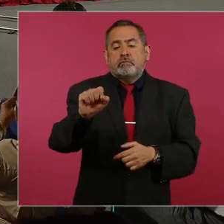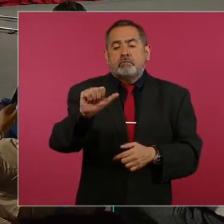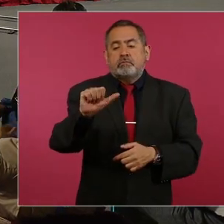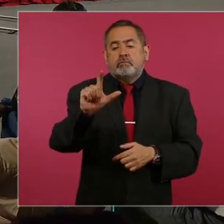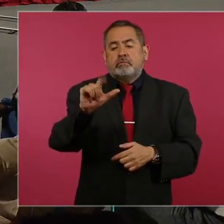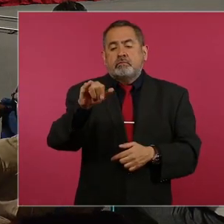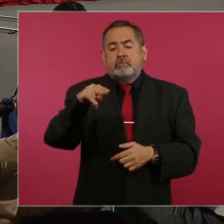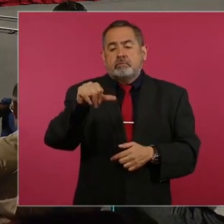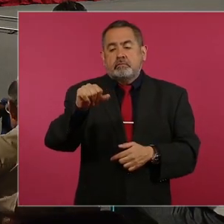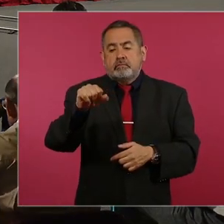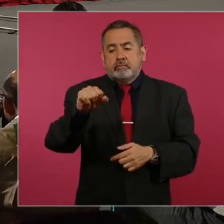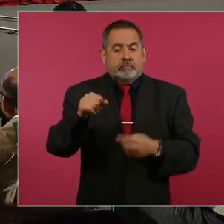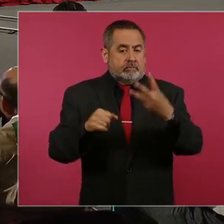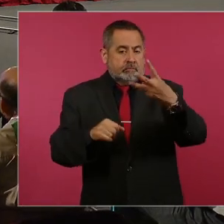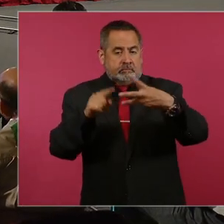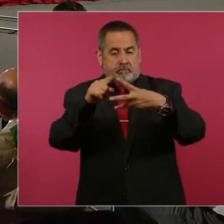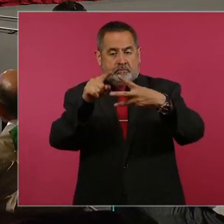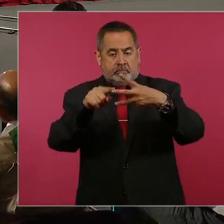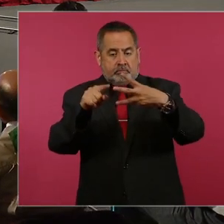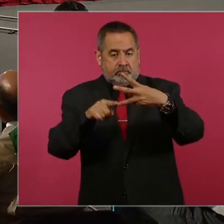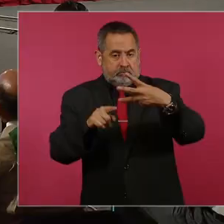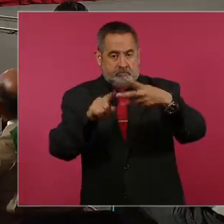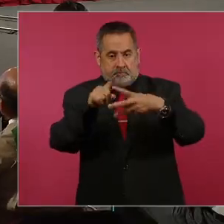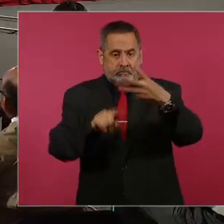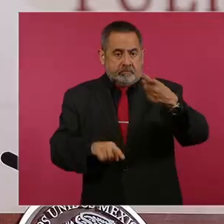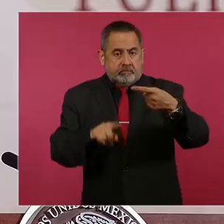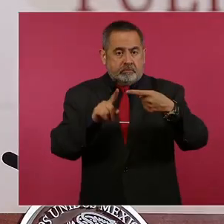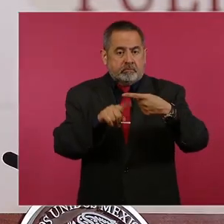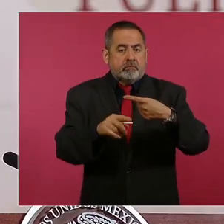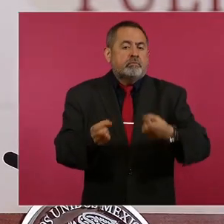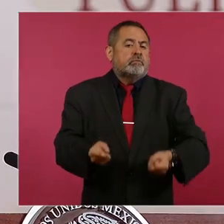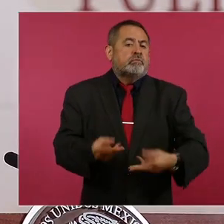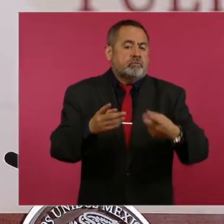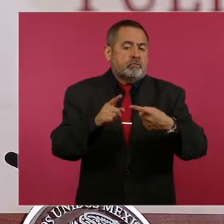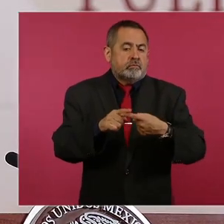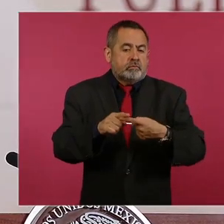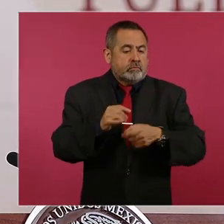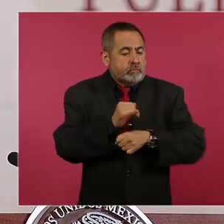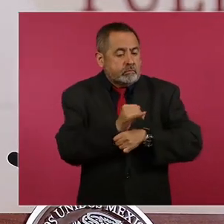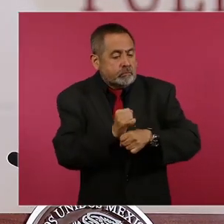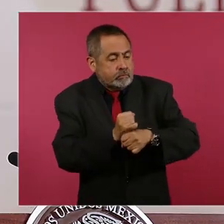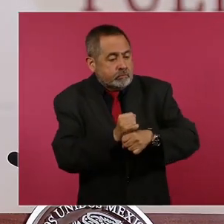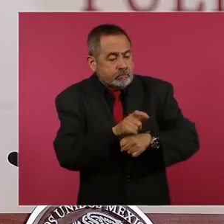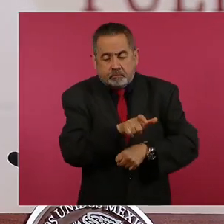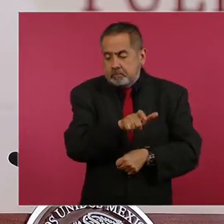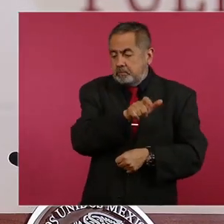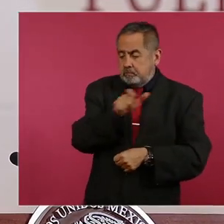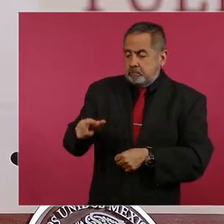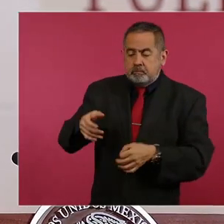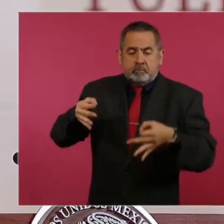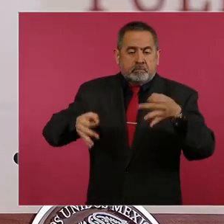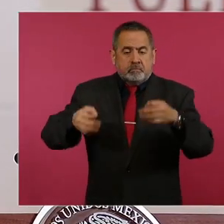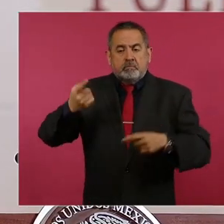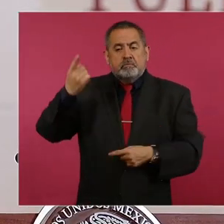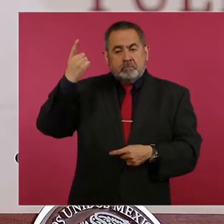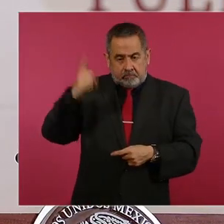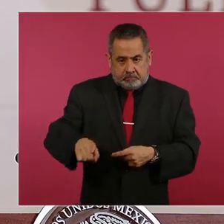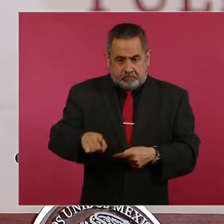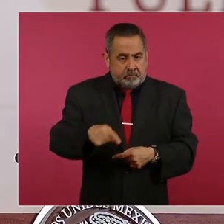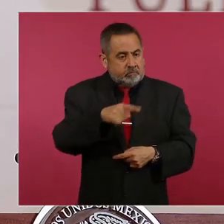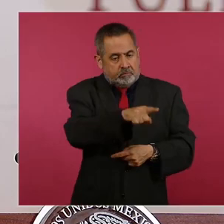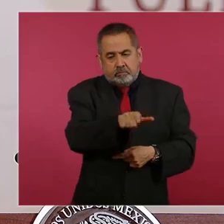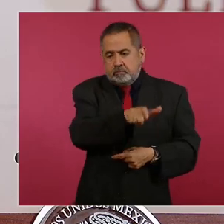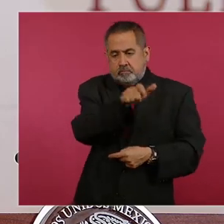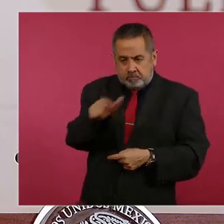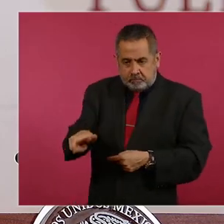en tres puntos. Los primeros son los montos pagados por auditorías y resoluciones judiciales durante